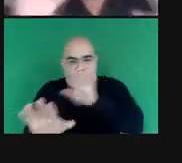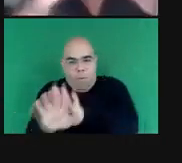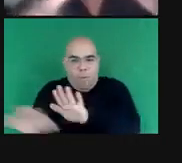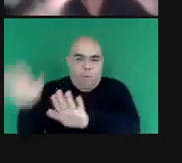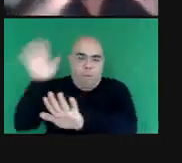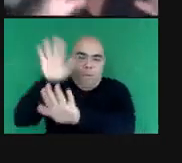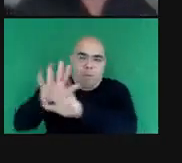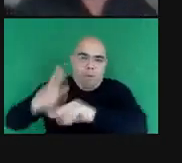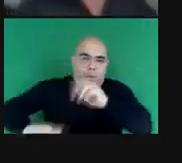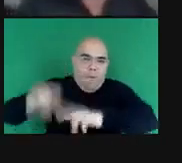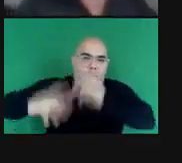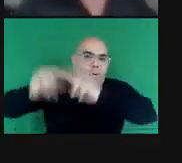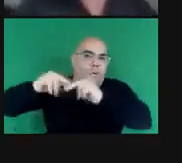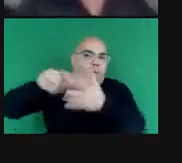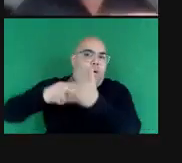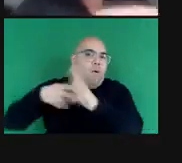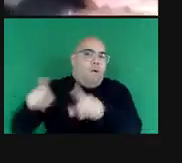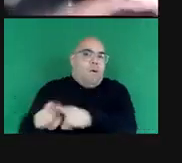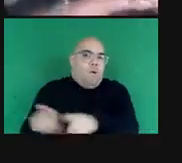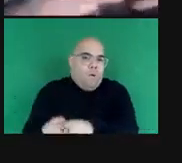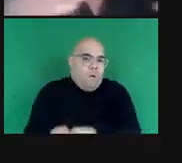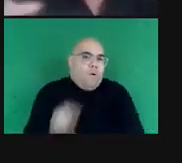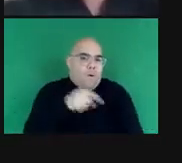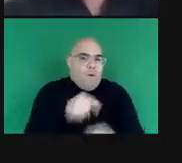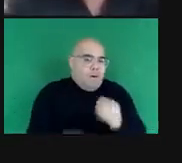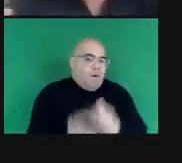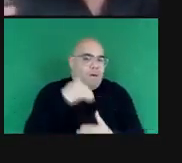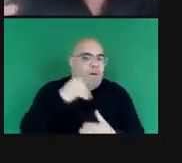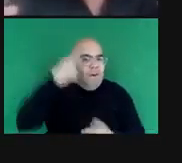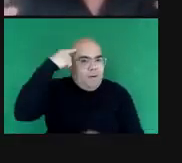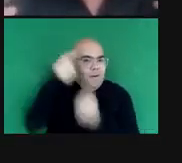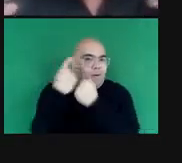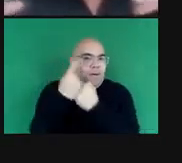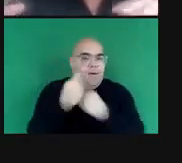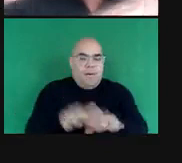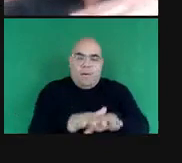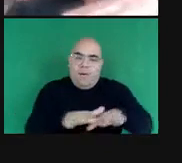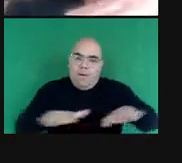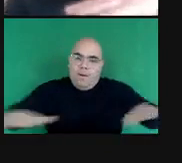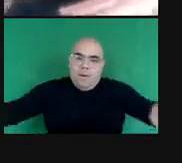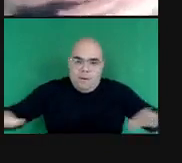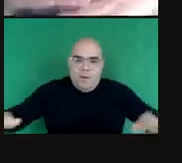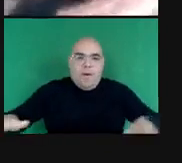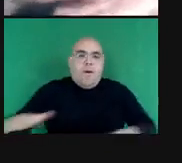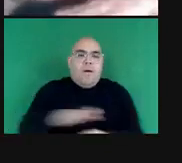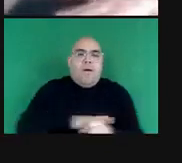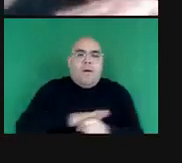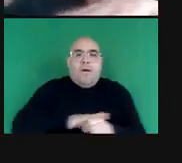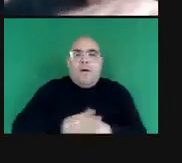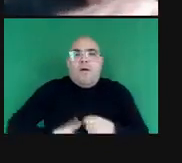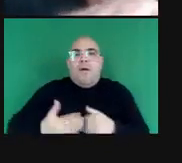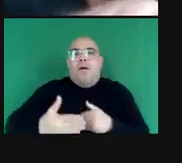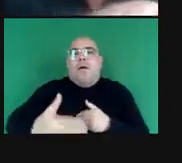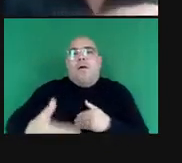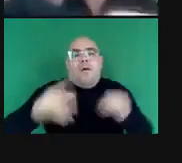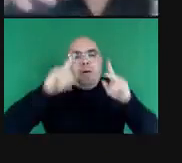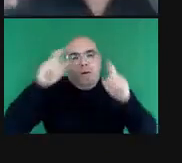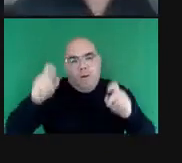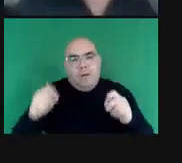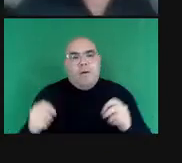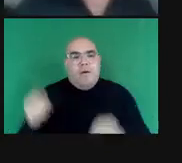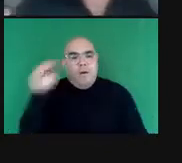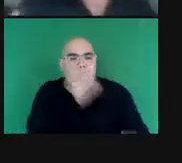refiero? Que en el principio de Steno sucede de forma horizontal sobre el territorio, de tal manera que con el paso del tiempo se van sumando